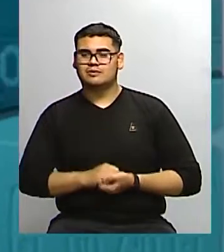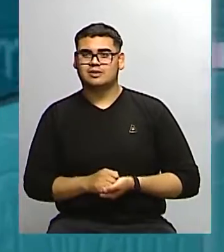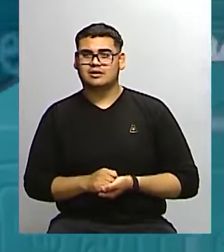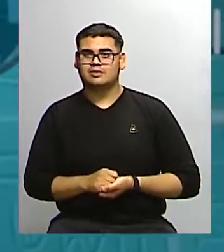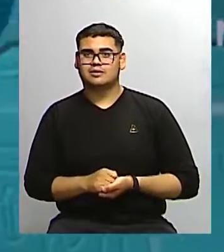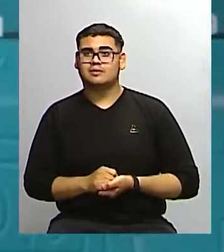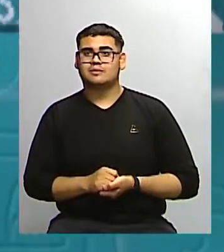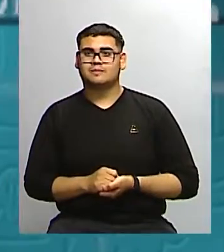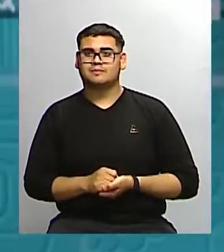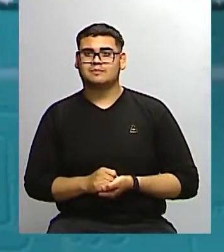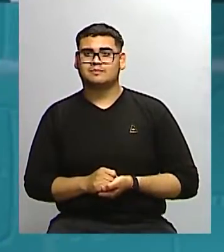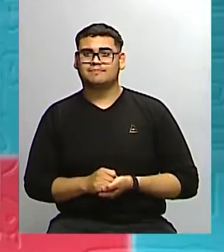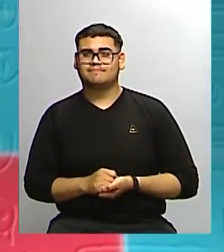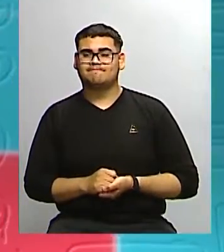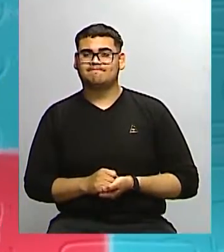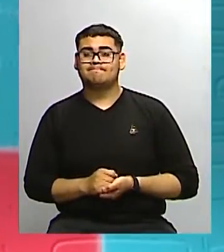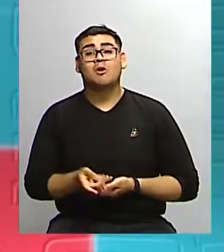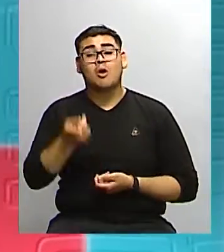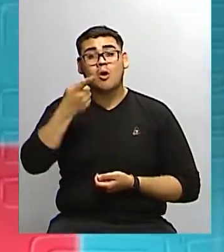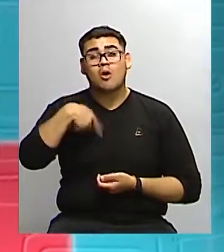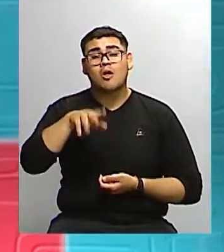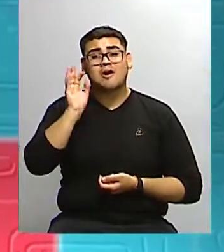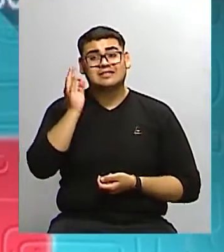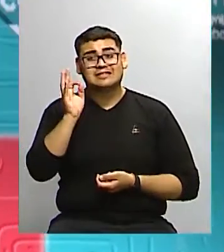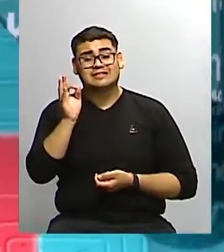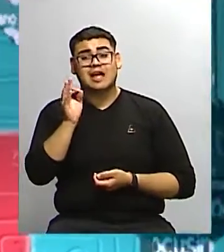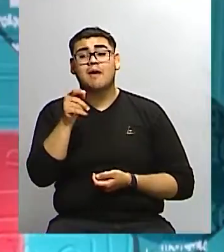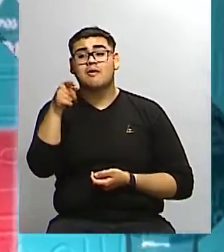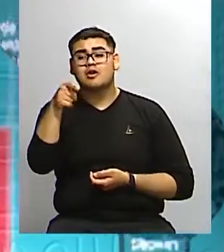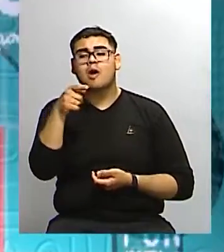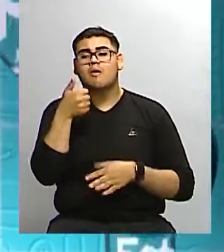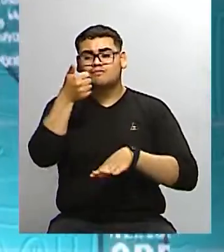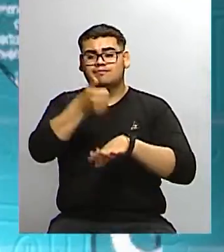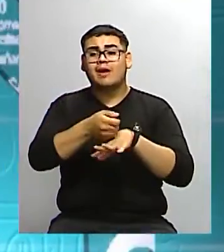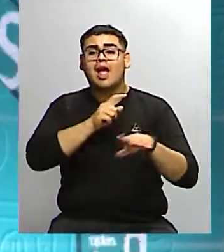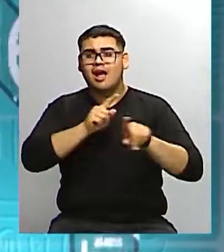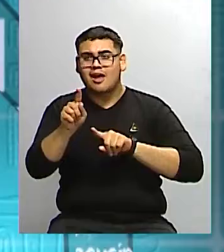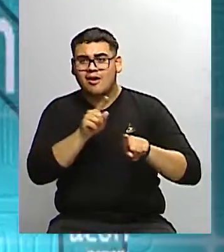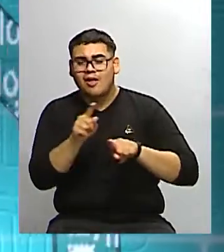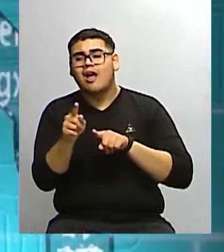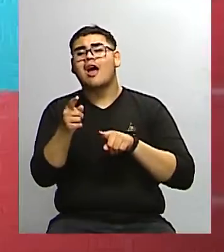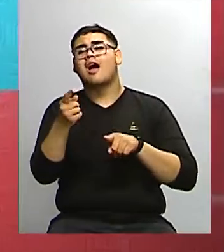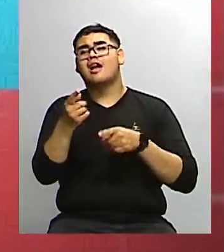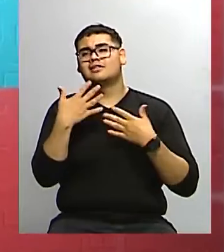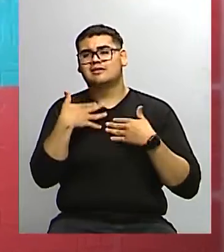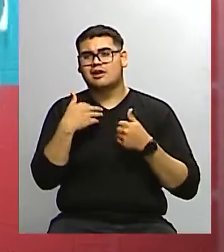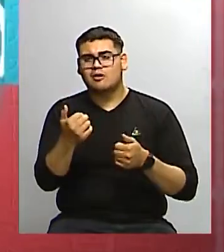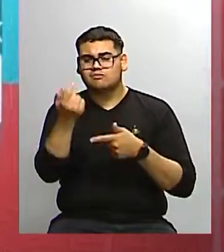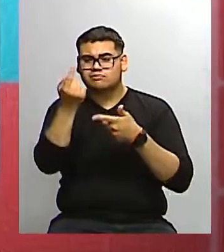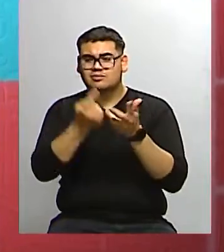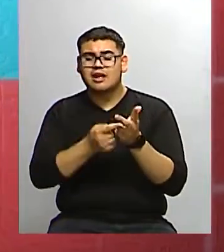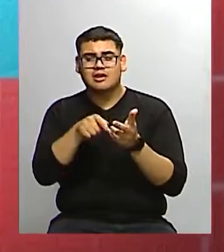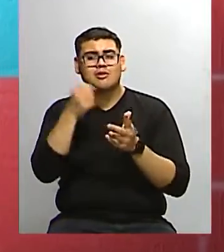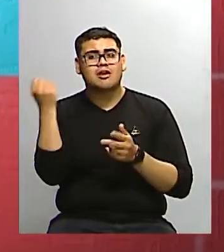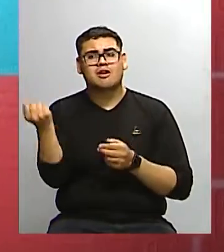usted ha ocupado. Sabemos que ha sido una mujer que ha gestionado salud en los últimos años, que se ha ocupado de la gestión sanitaria, y eso es fundamental,